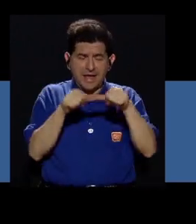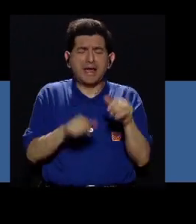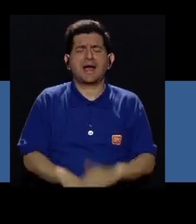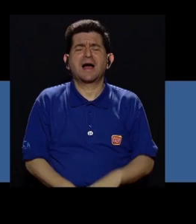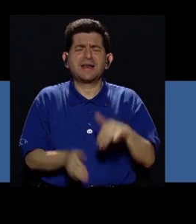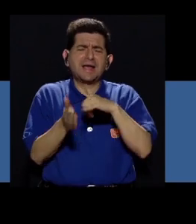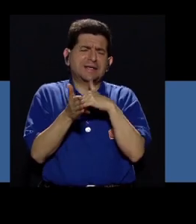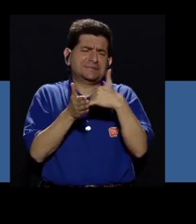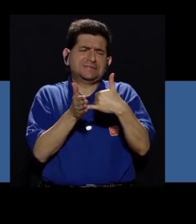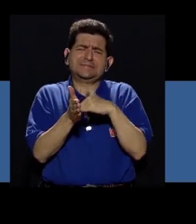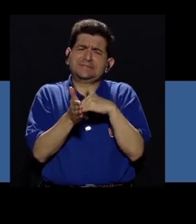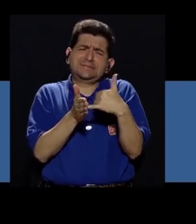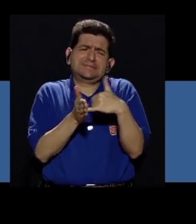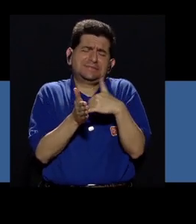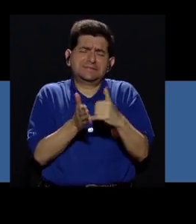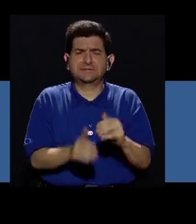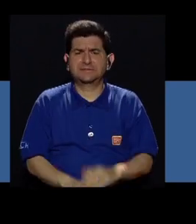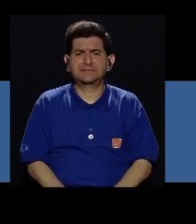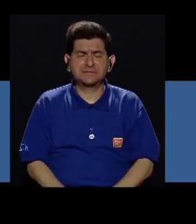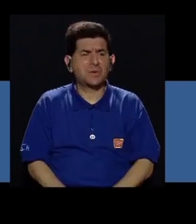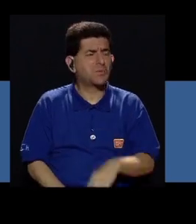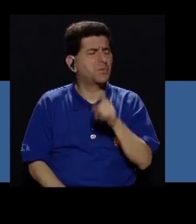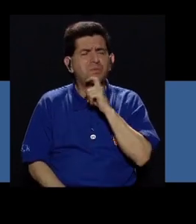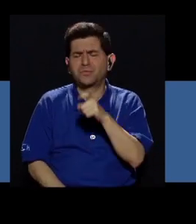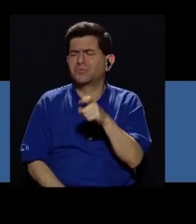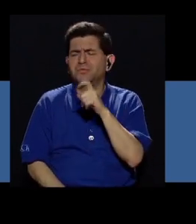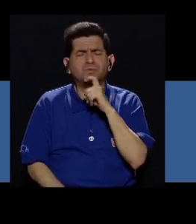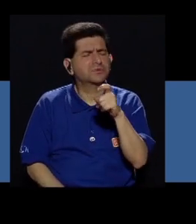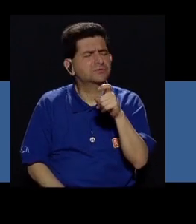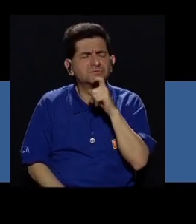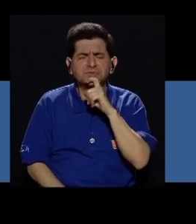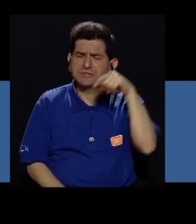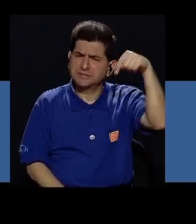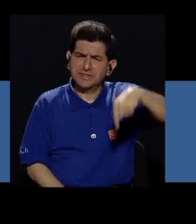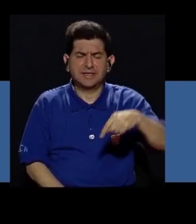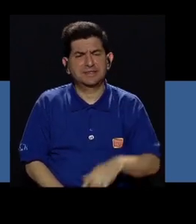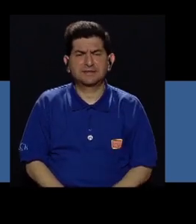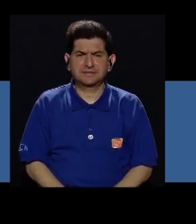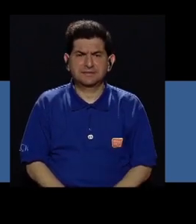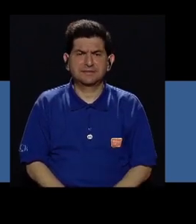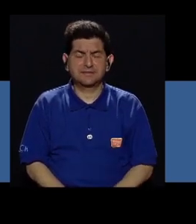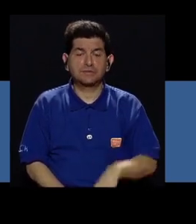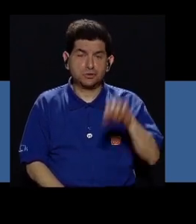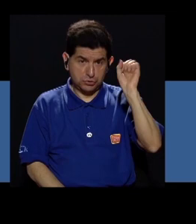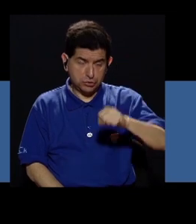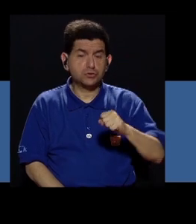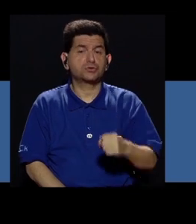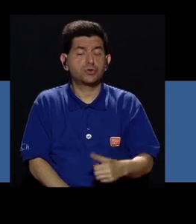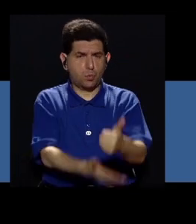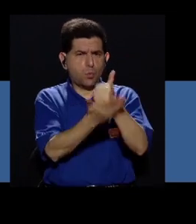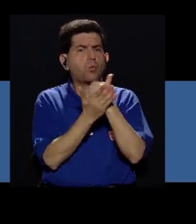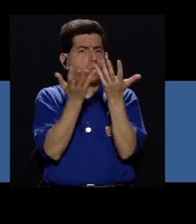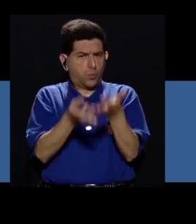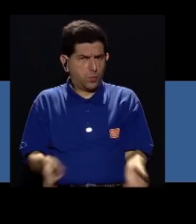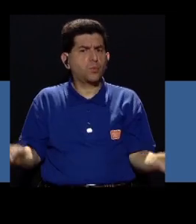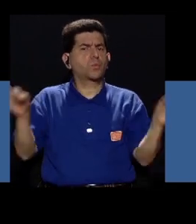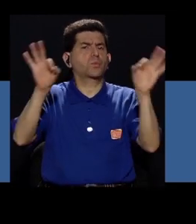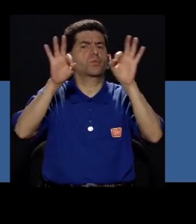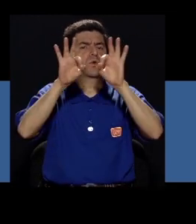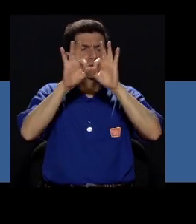todo en estas zonas que son más vulnerables, son zonas muy difíciles, entonces sí vienen a